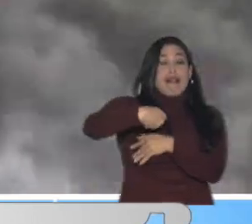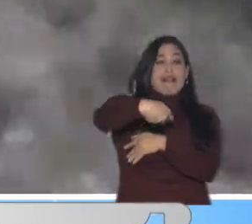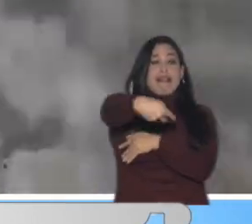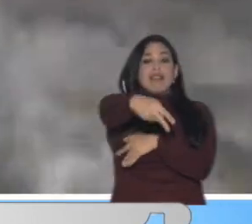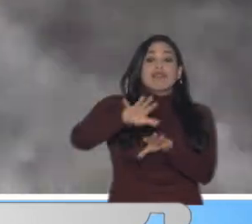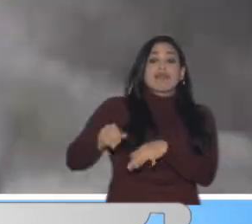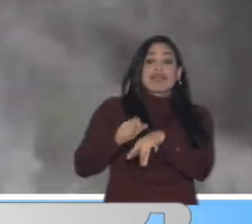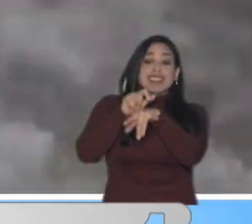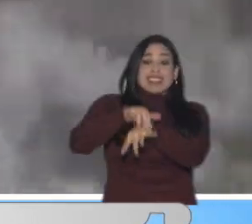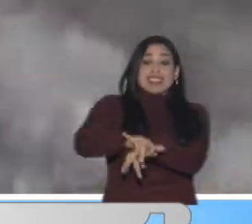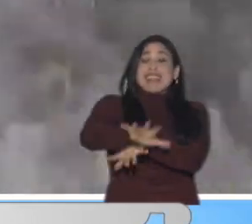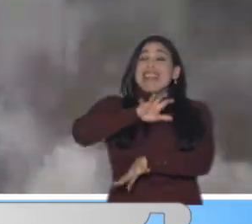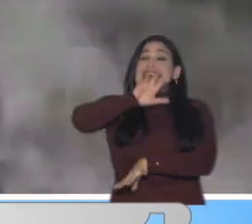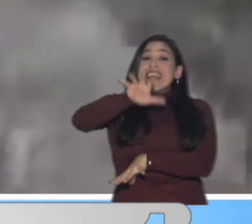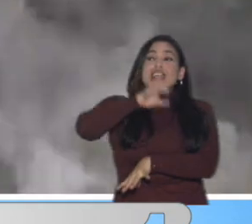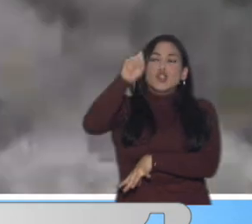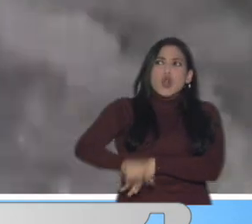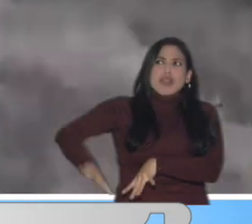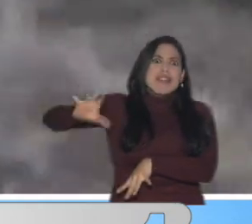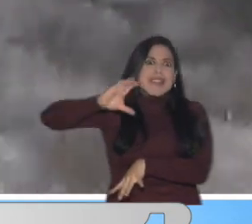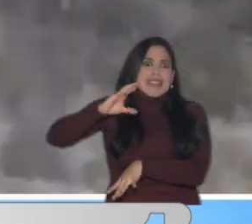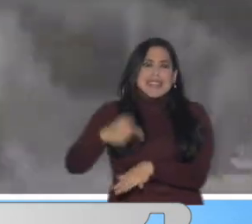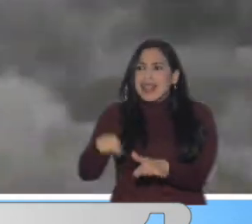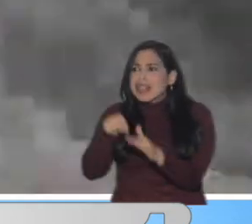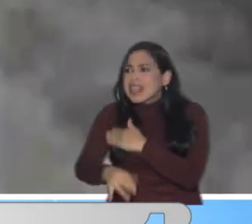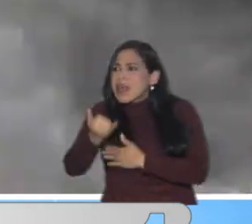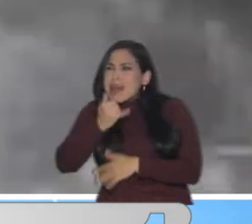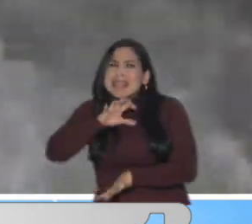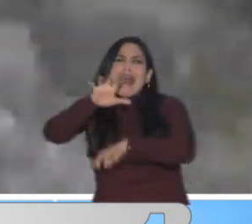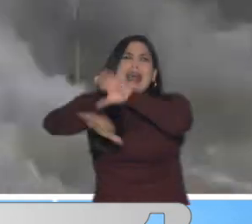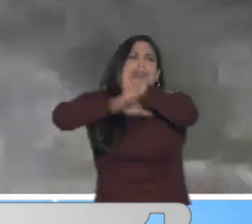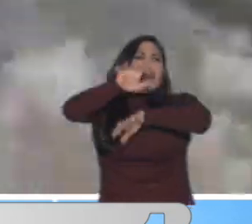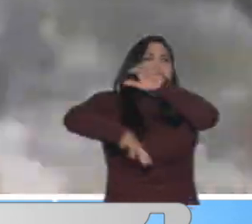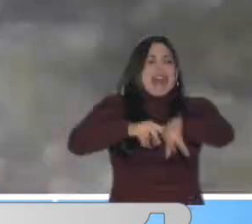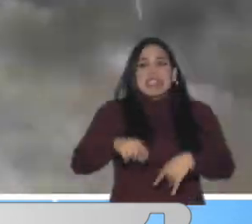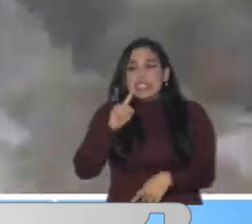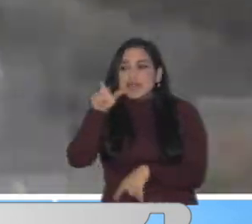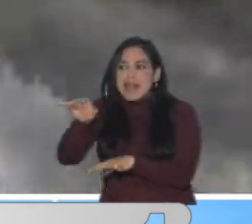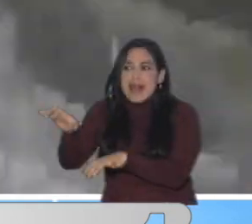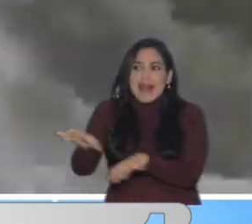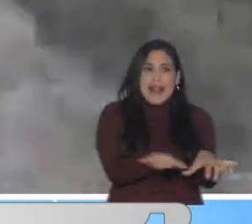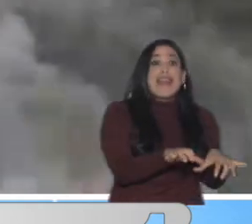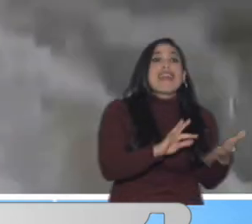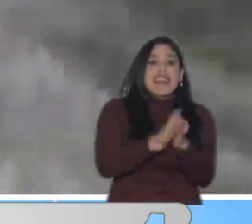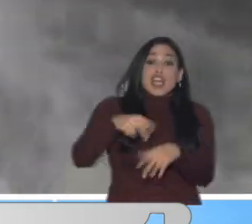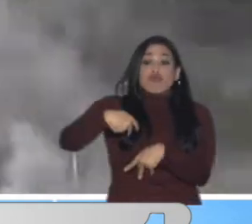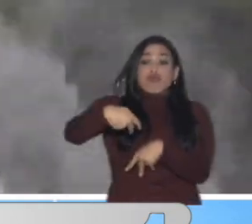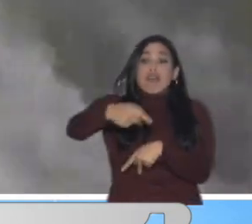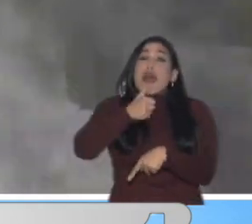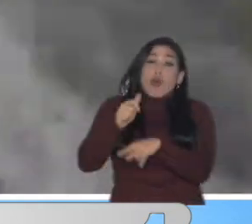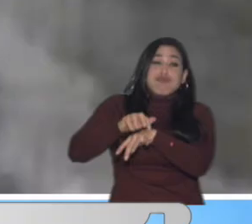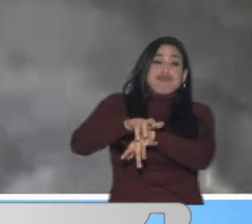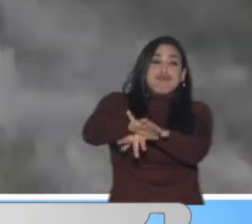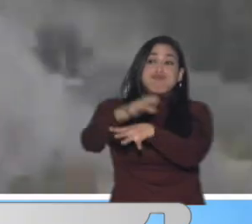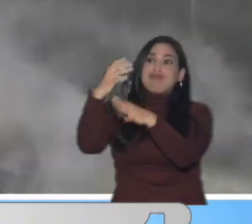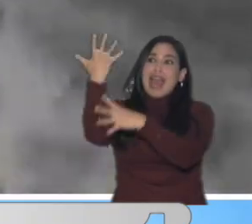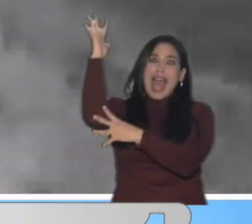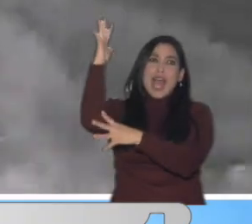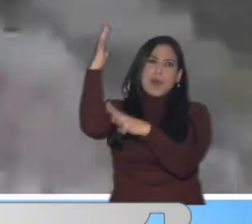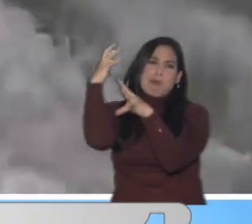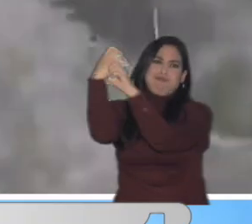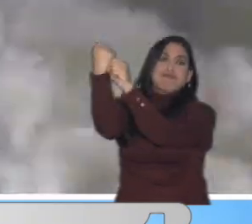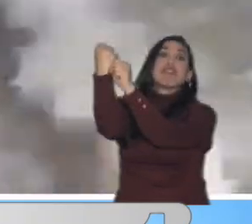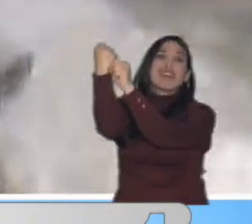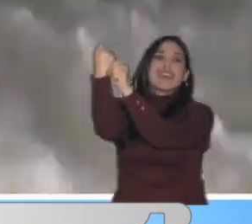parte afuera, venía ahí gritando. Nosotros salimos al ver la gritería y el muchacho que venía al arroyo quedó agarrado de la rama esa